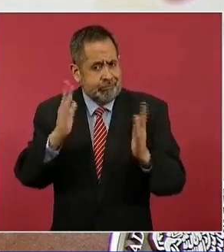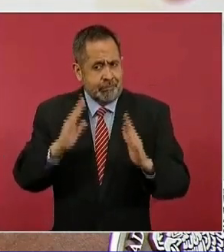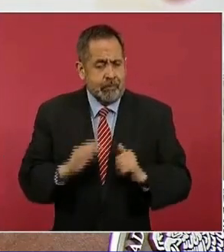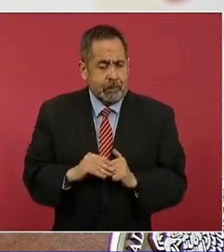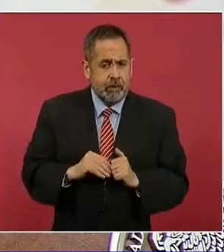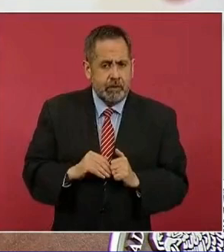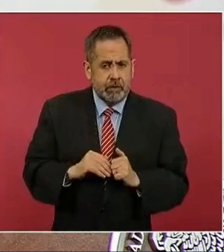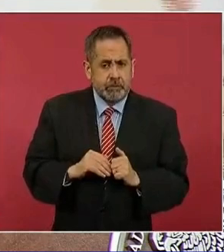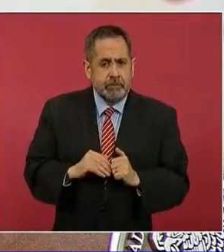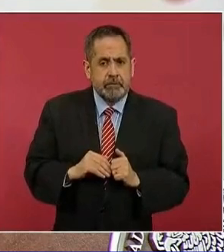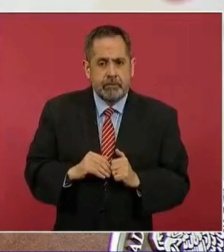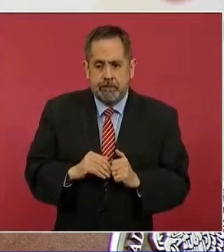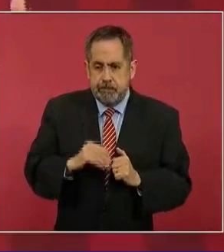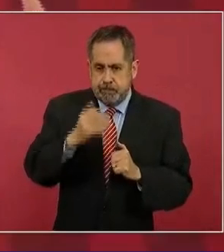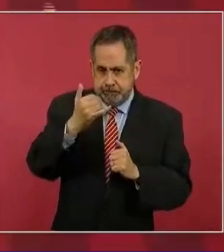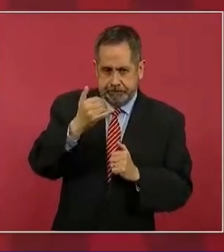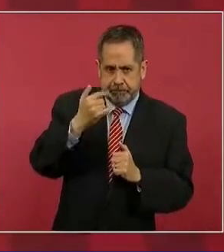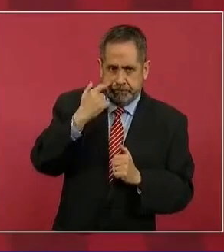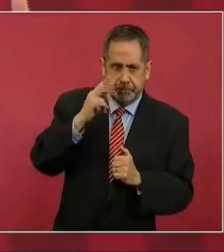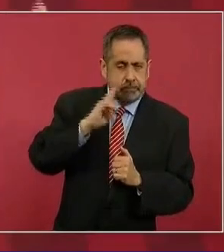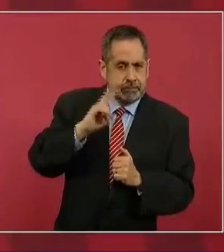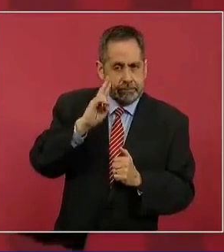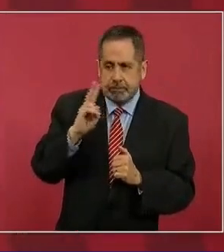Y vamos a buscar